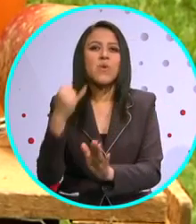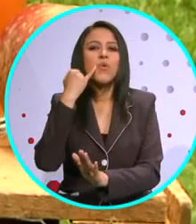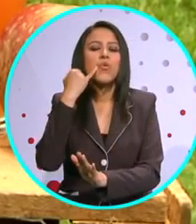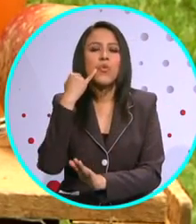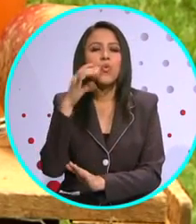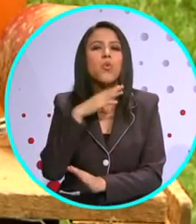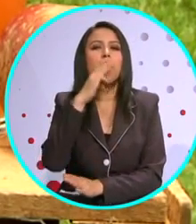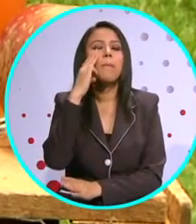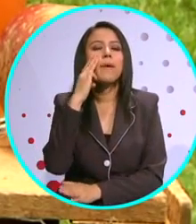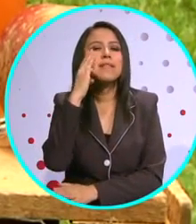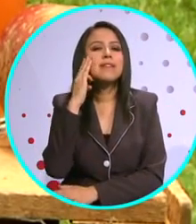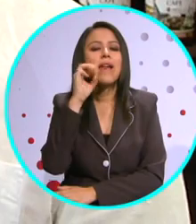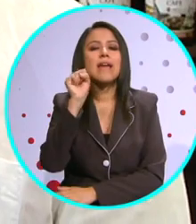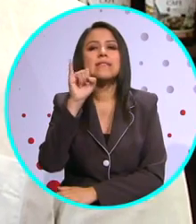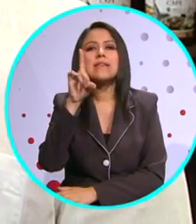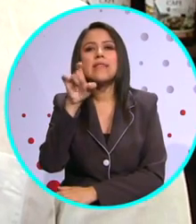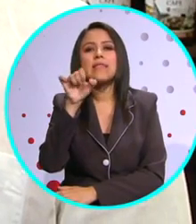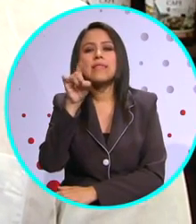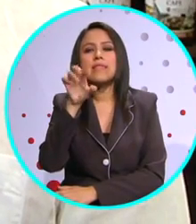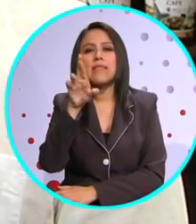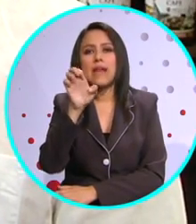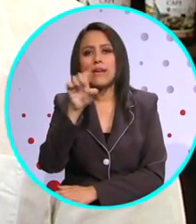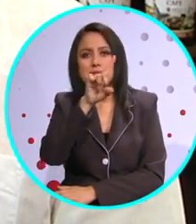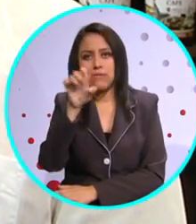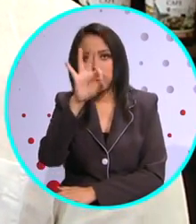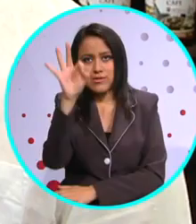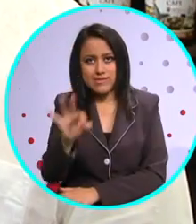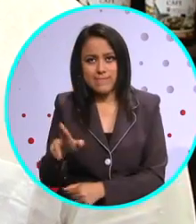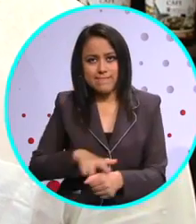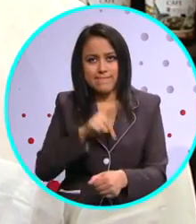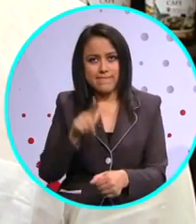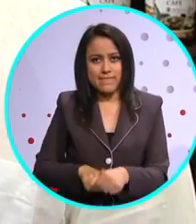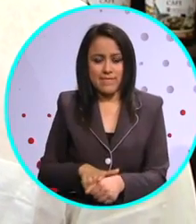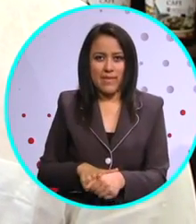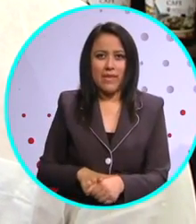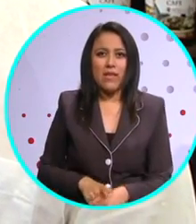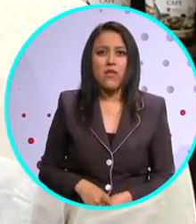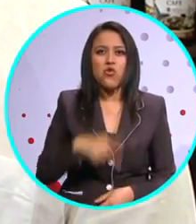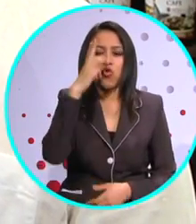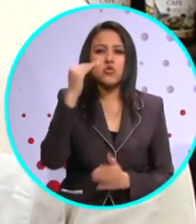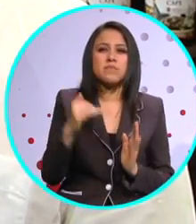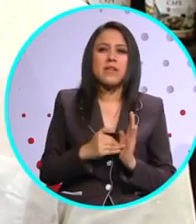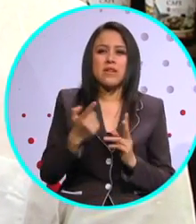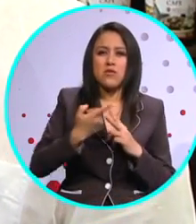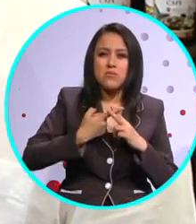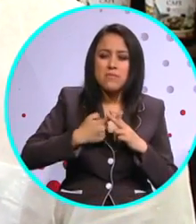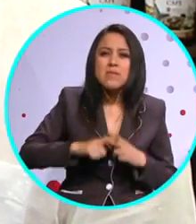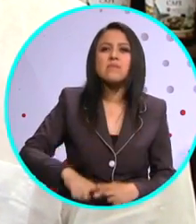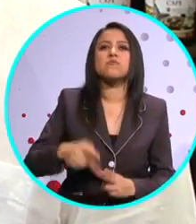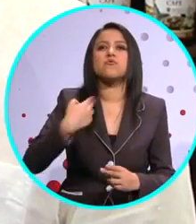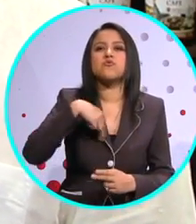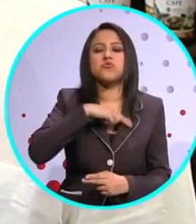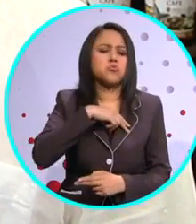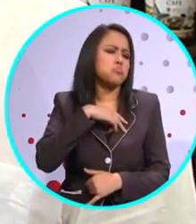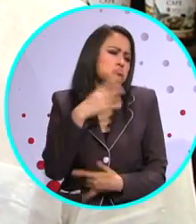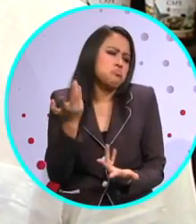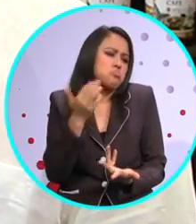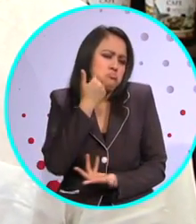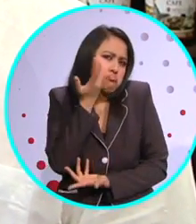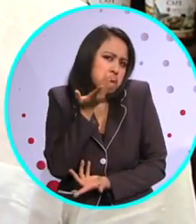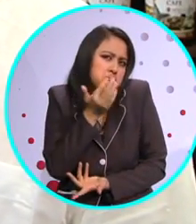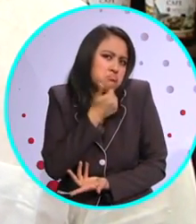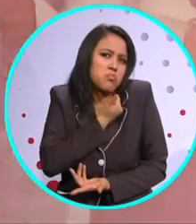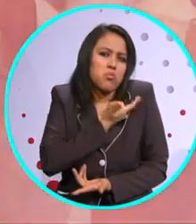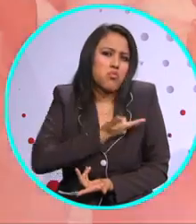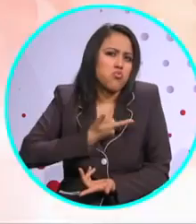manzana 100% natural. El negocio lo iniciamos en el año 2000. Mi papá lo empieza a hacer como un hobby a partir de unas recetas